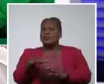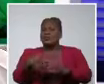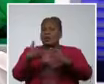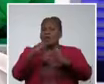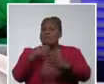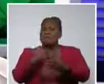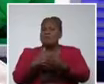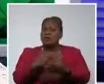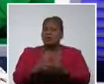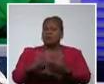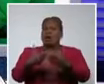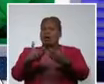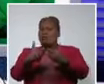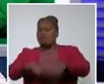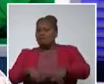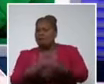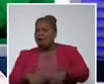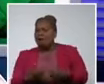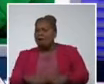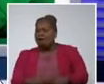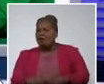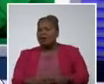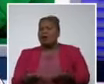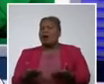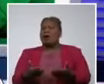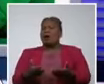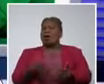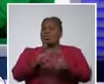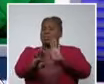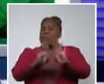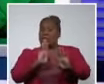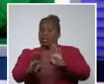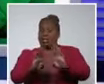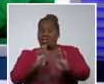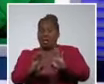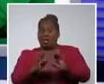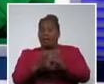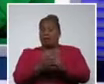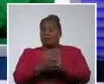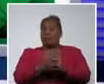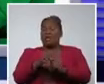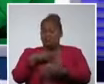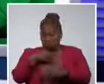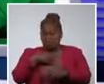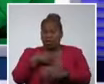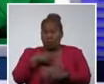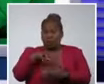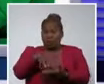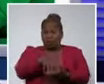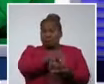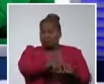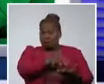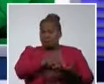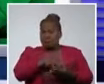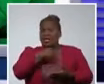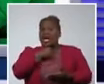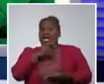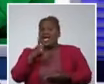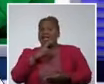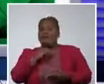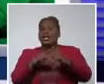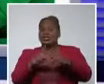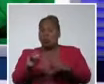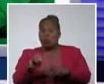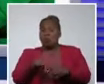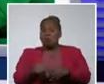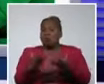en centros de trabajo, en tiendas, en lugares así, con concentración de personas, que indiscutiblemente